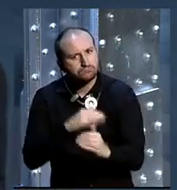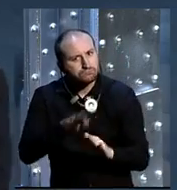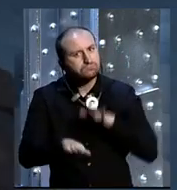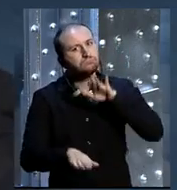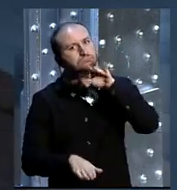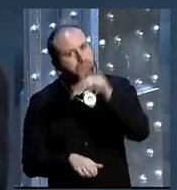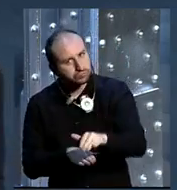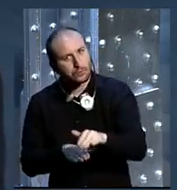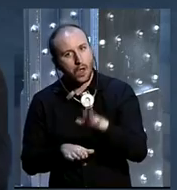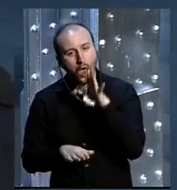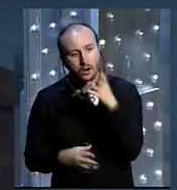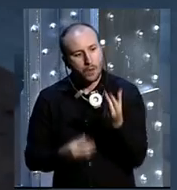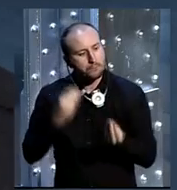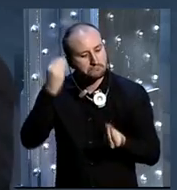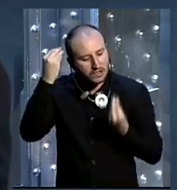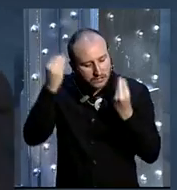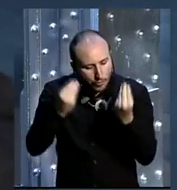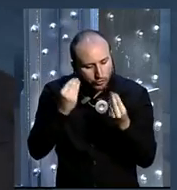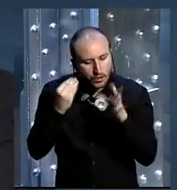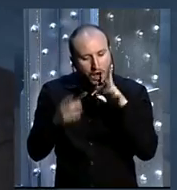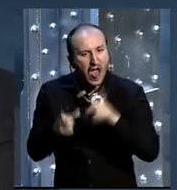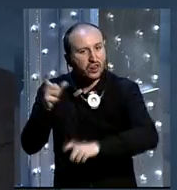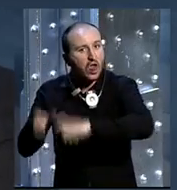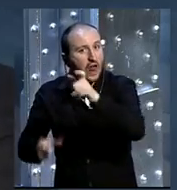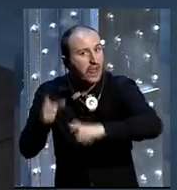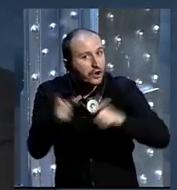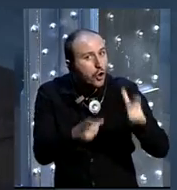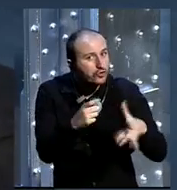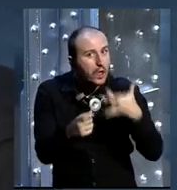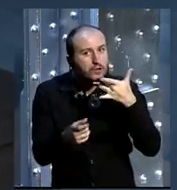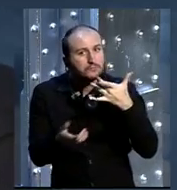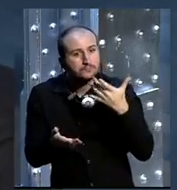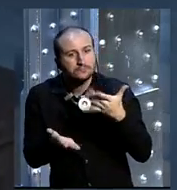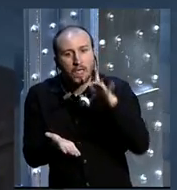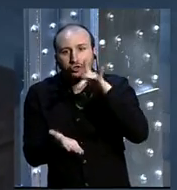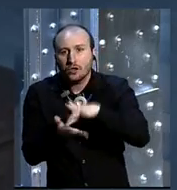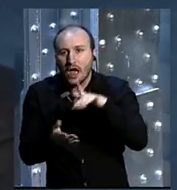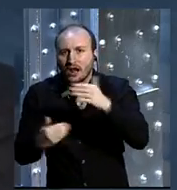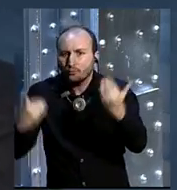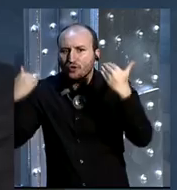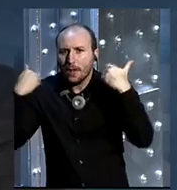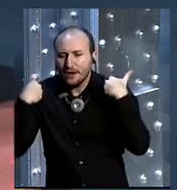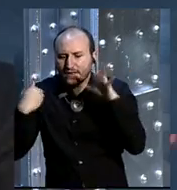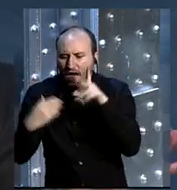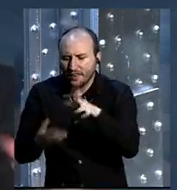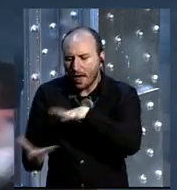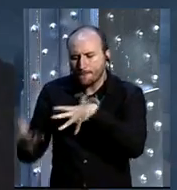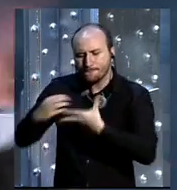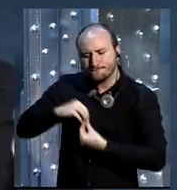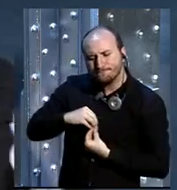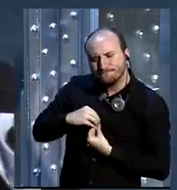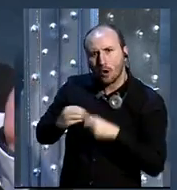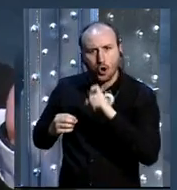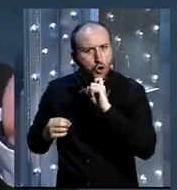pensando realmente acerca de cómo los ciudadanos individuales pueden realmente ver esa responsabilidad. Y lo queremos hacer de forma